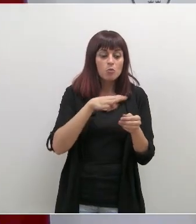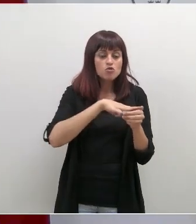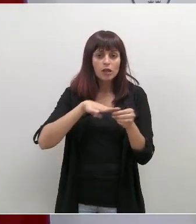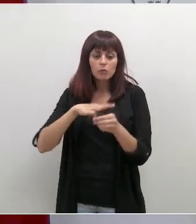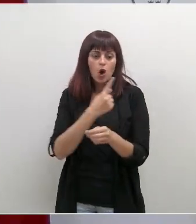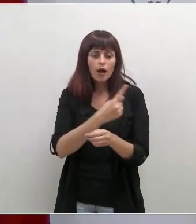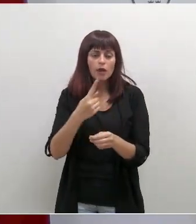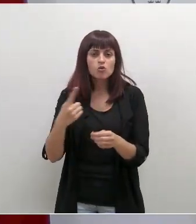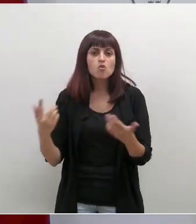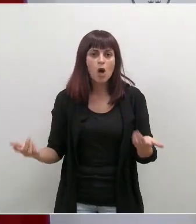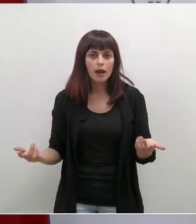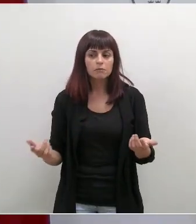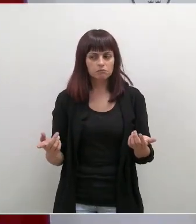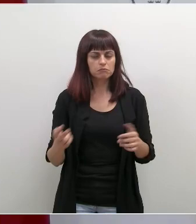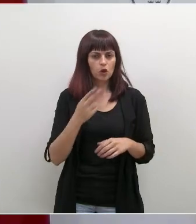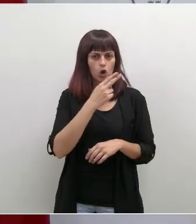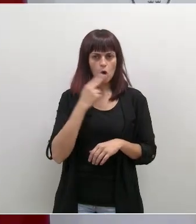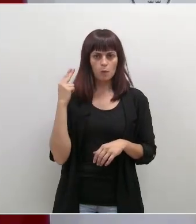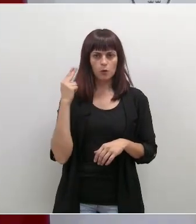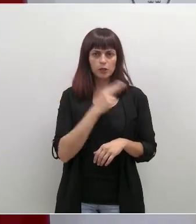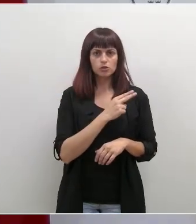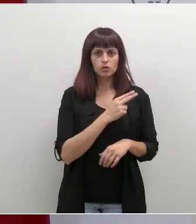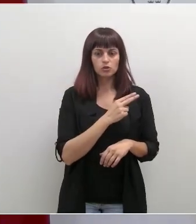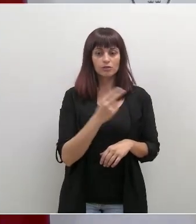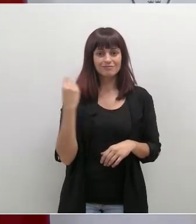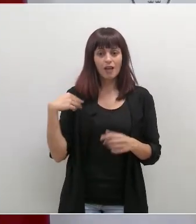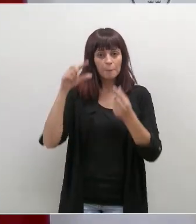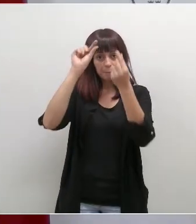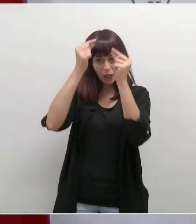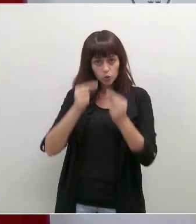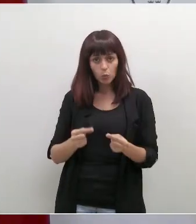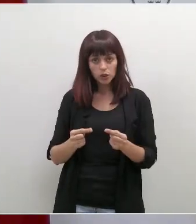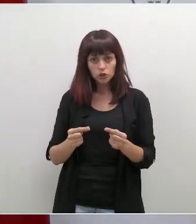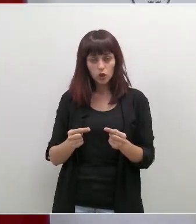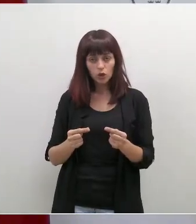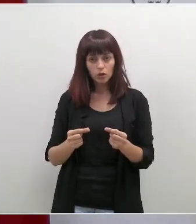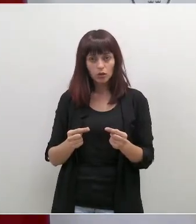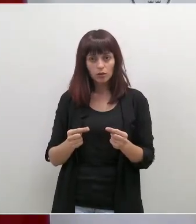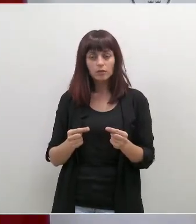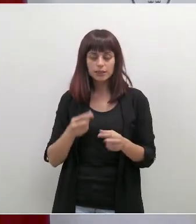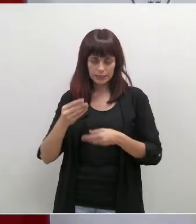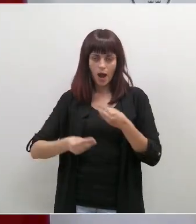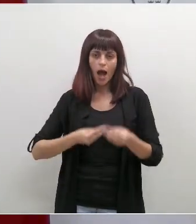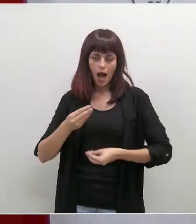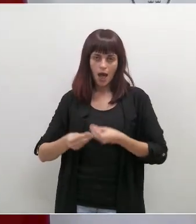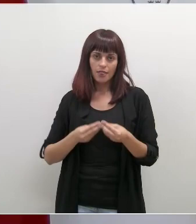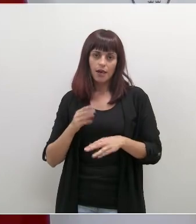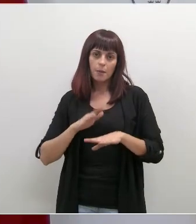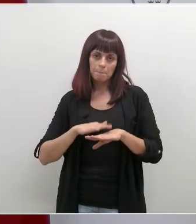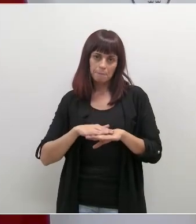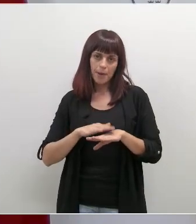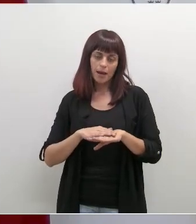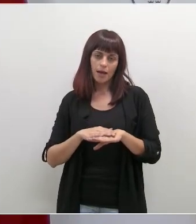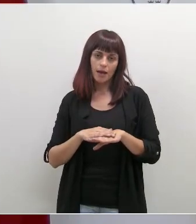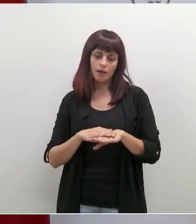municipios, y hay un compromiso de que esta partida presupuestaria se va a ejecutar para